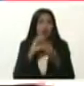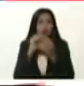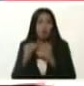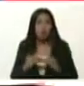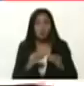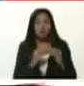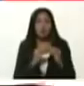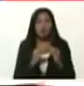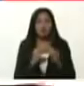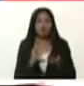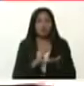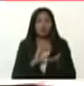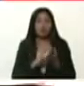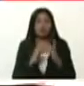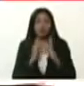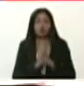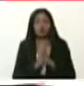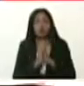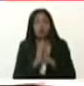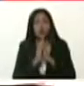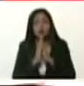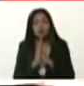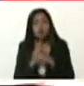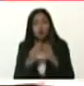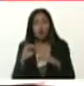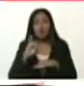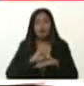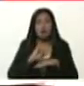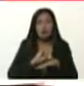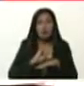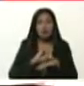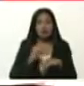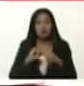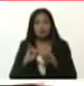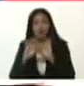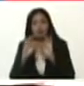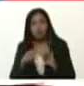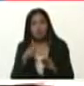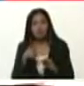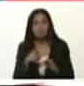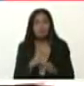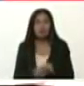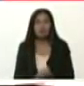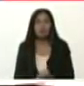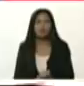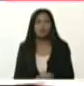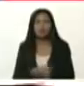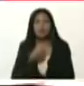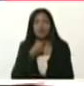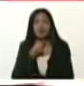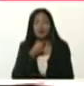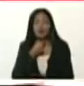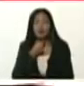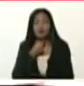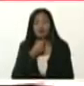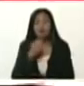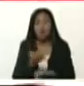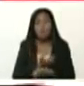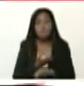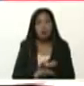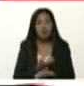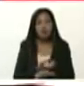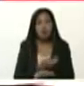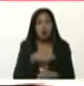arreglando los centros de oración, los templos, las iglesias del cura de parroquia, del pastor evangélico del